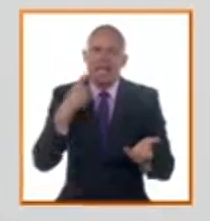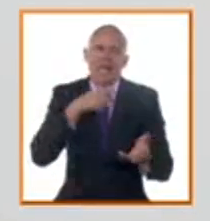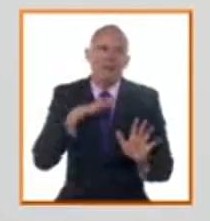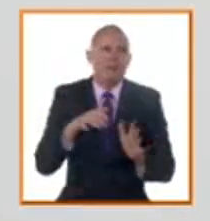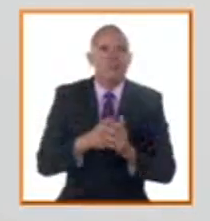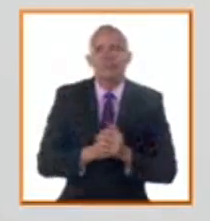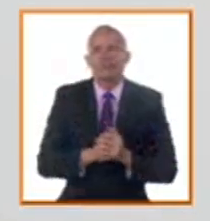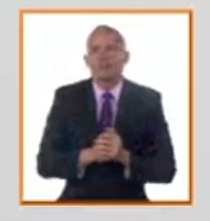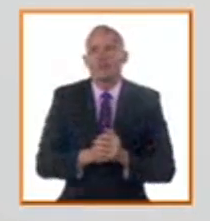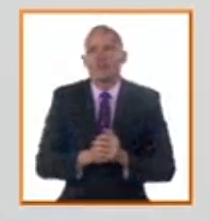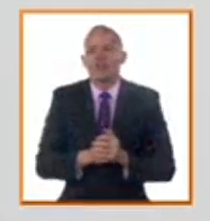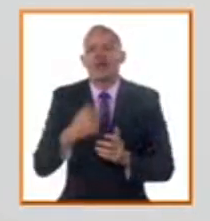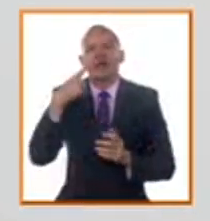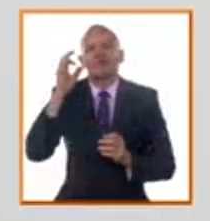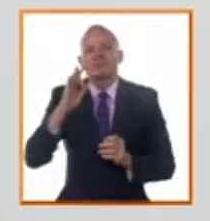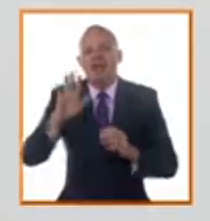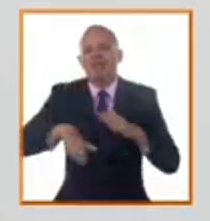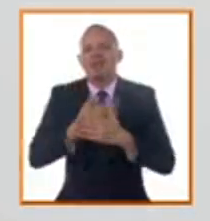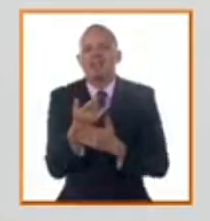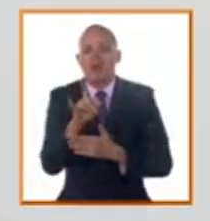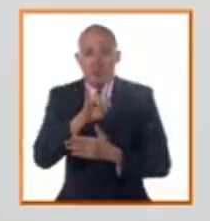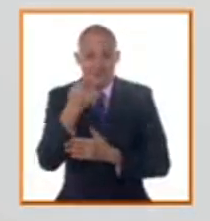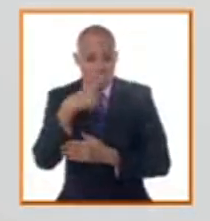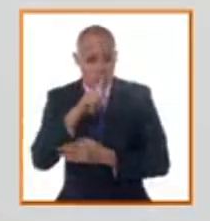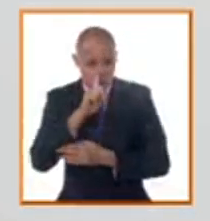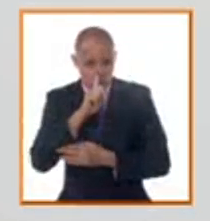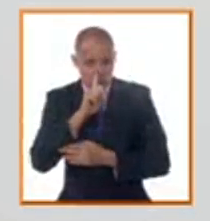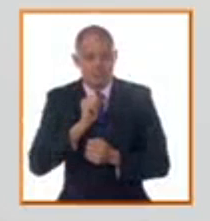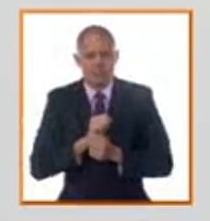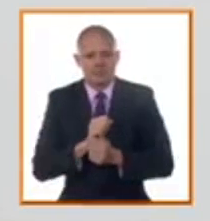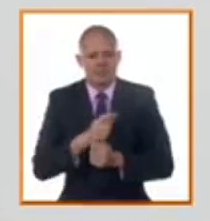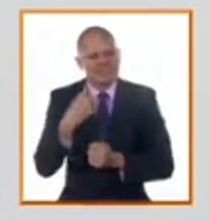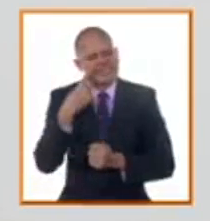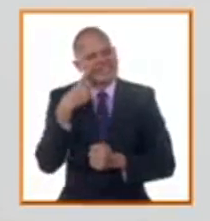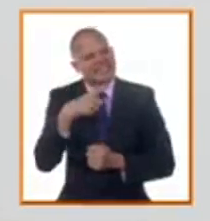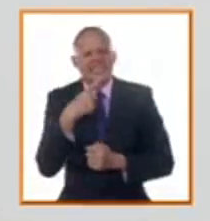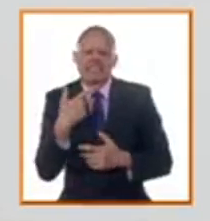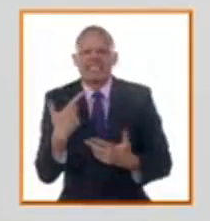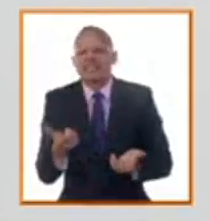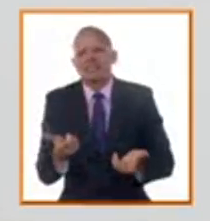en vertientes. Pero esa lluvia no ocurrió en 24 horas. Esa lluvia, la gran